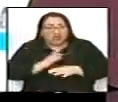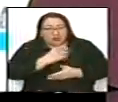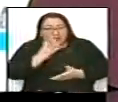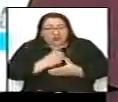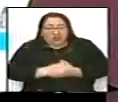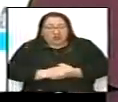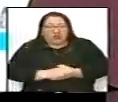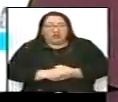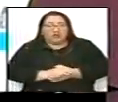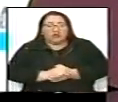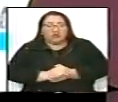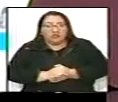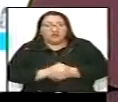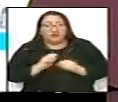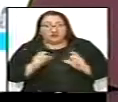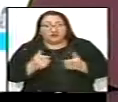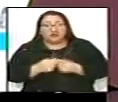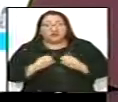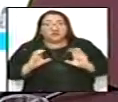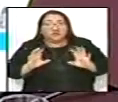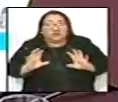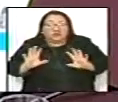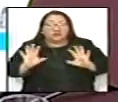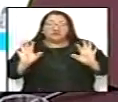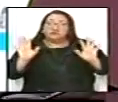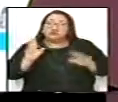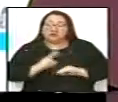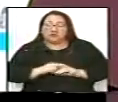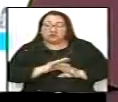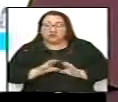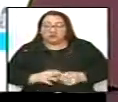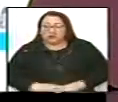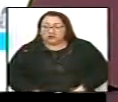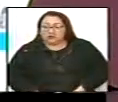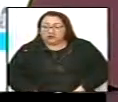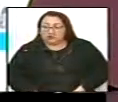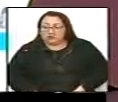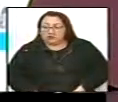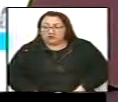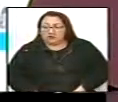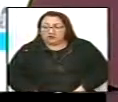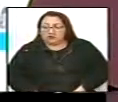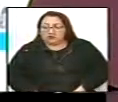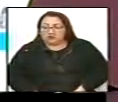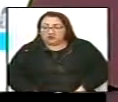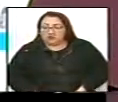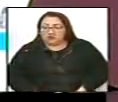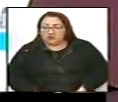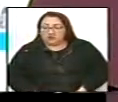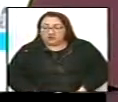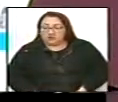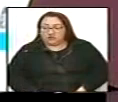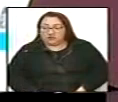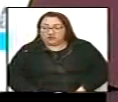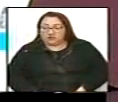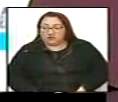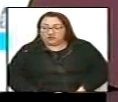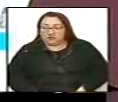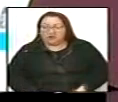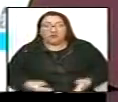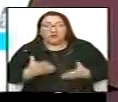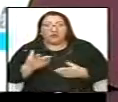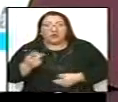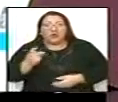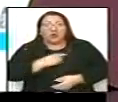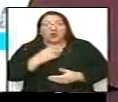embargo, aquí en la comisión dijeron, bueno, no existe efectivamente elementos de prueba, ¿no? Como si acá fuéramos un tribunal